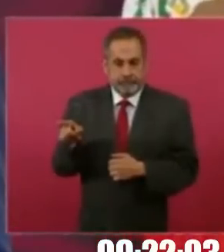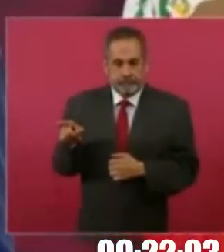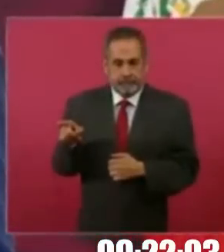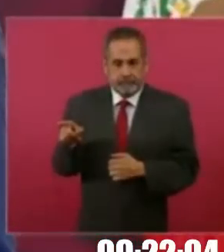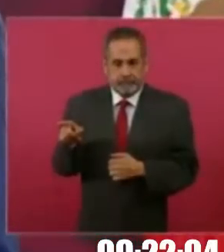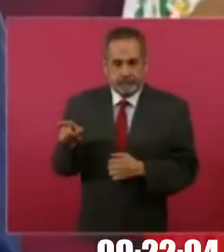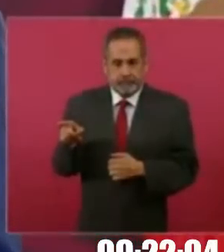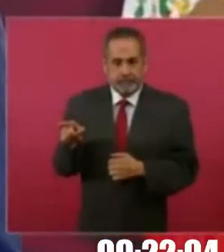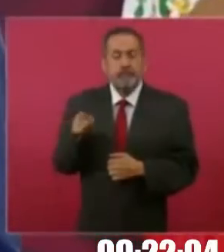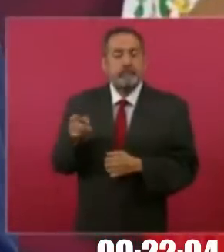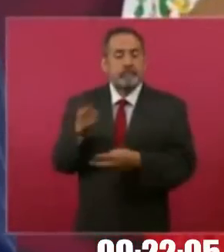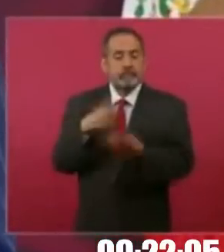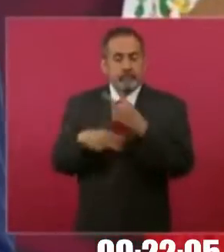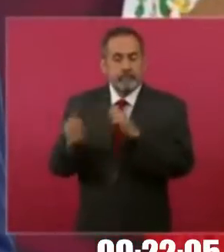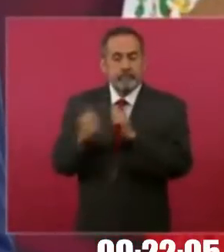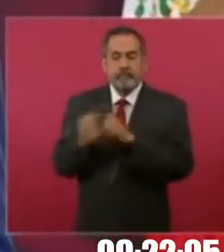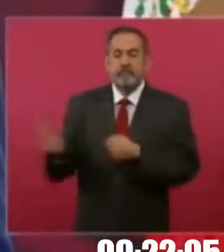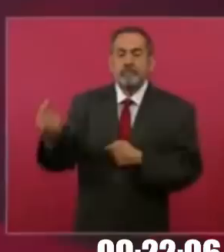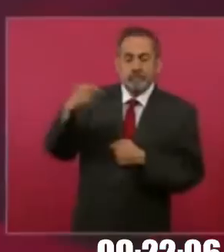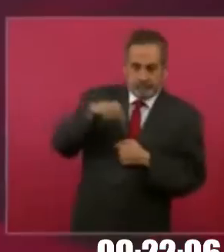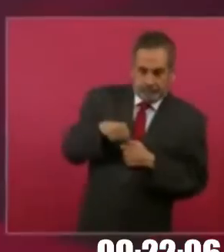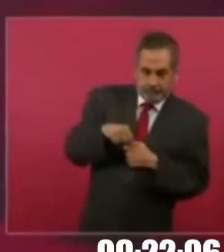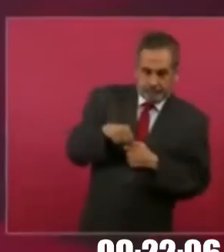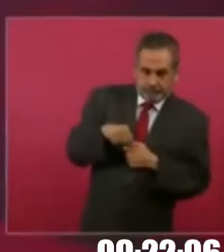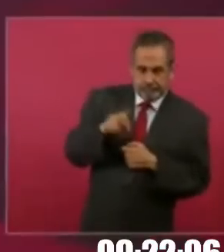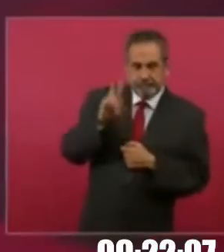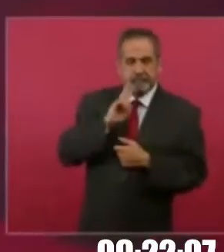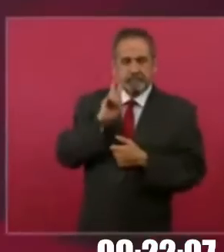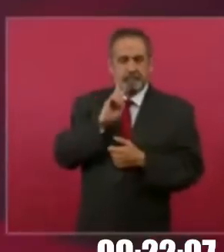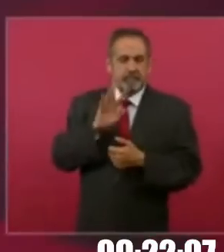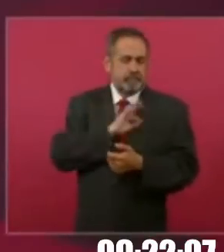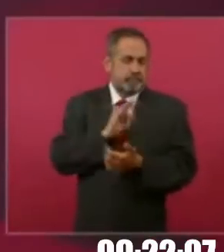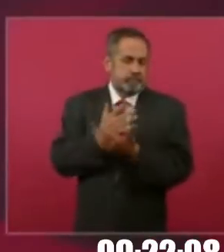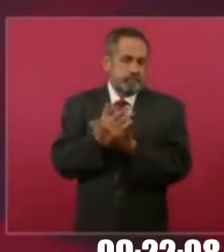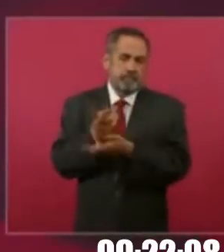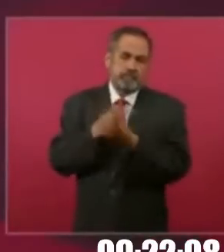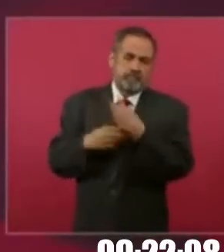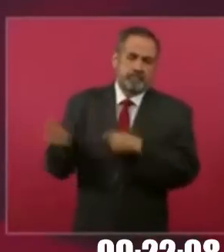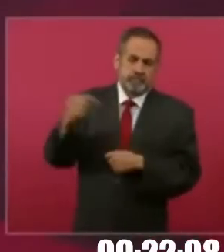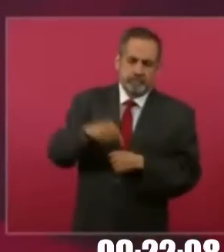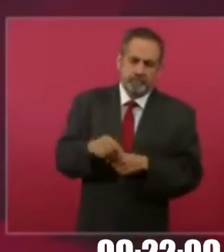iba a estar con nosotros Entonces yo espero que venga